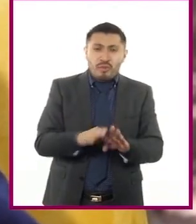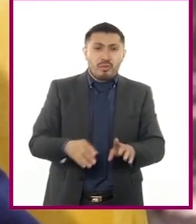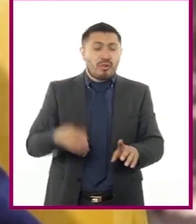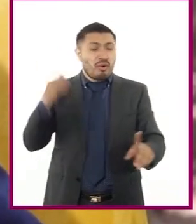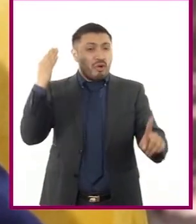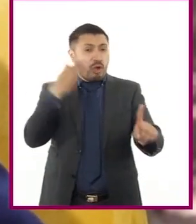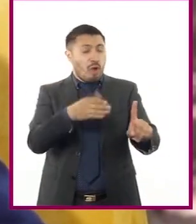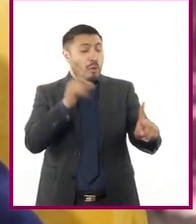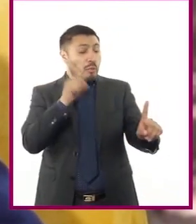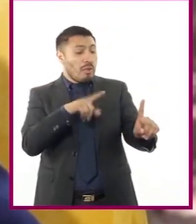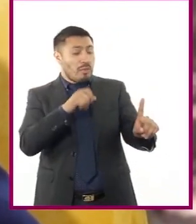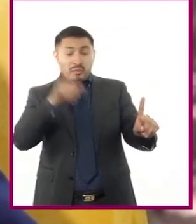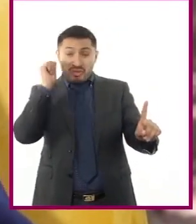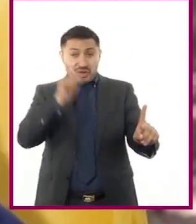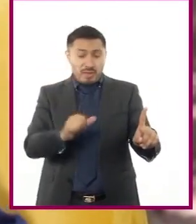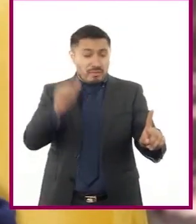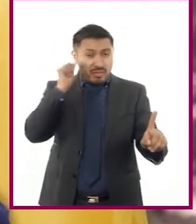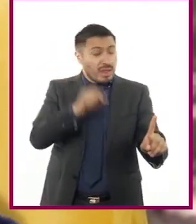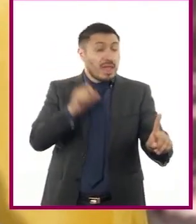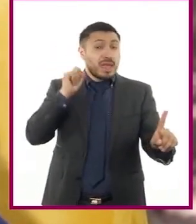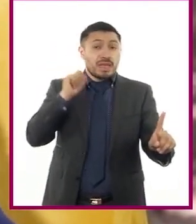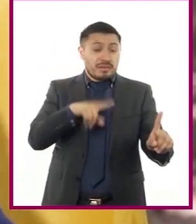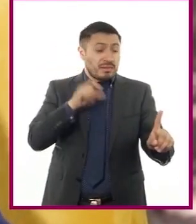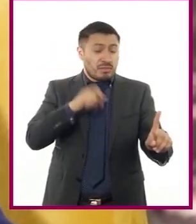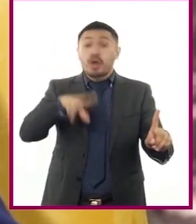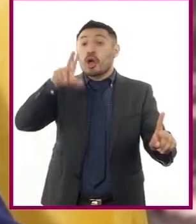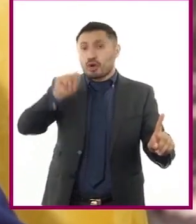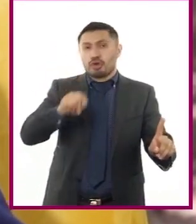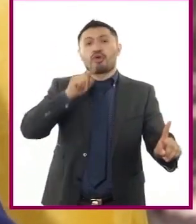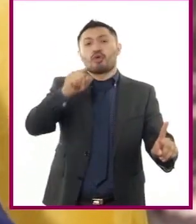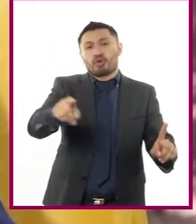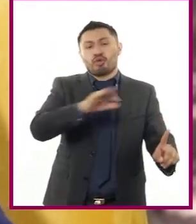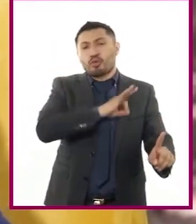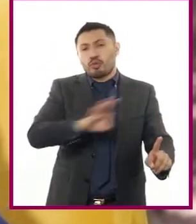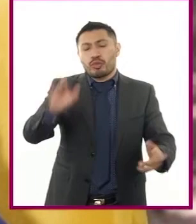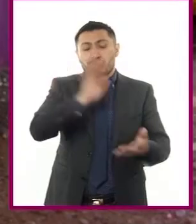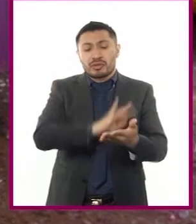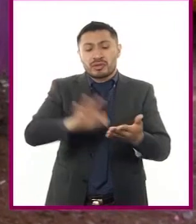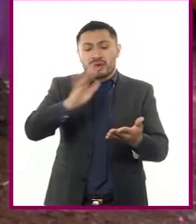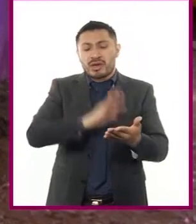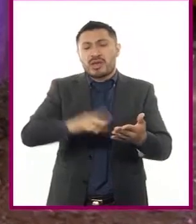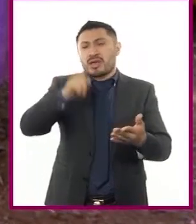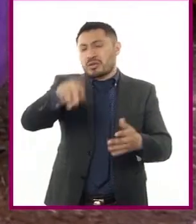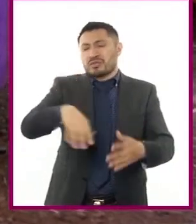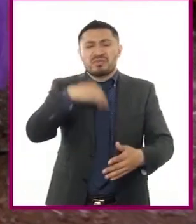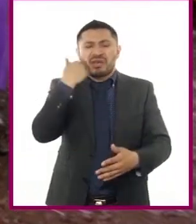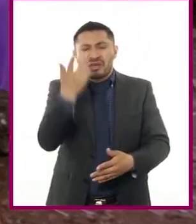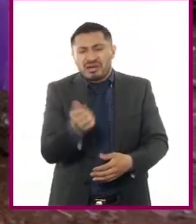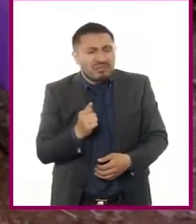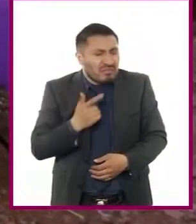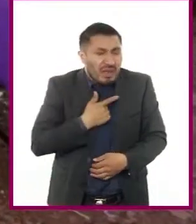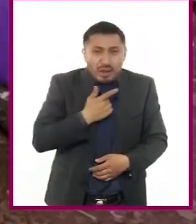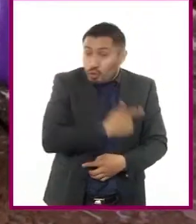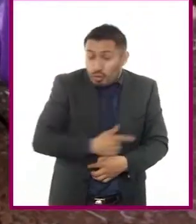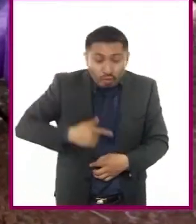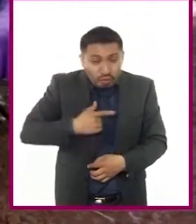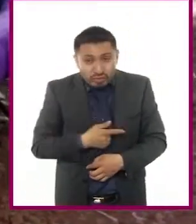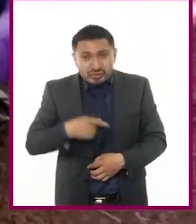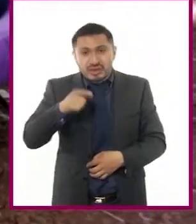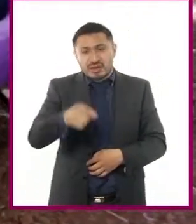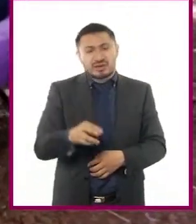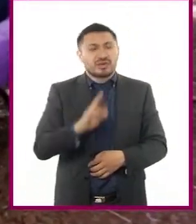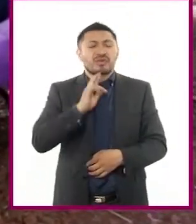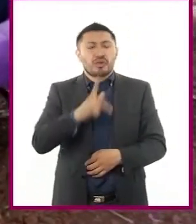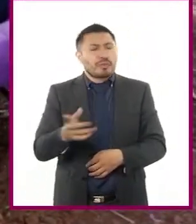siempre. Yo creo que uno tiene que leer los poemas que le gusten, los que te digan algo, los que suenen mejor en tu